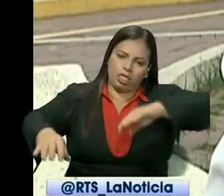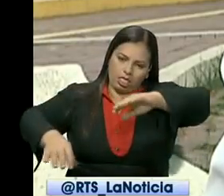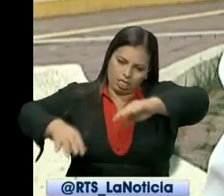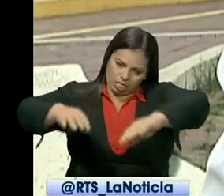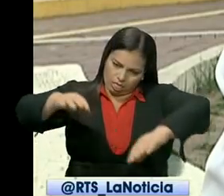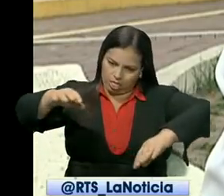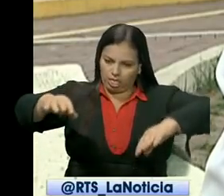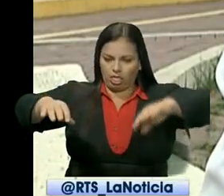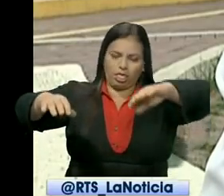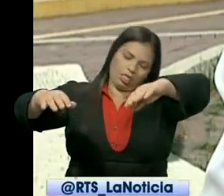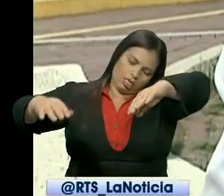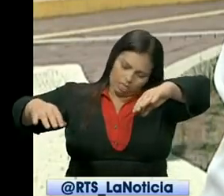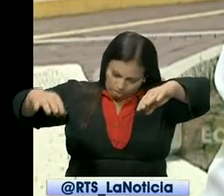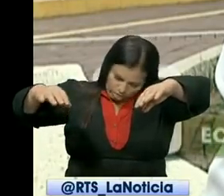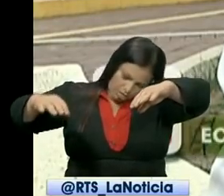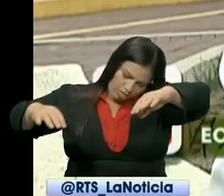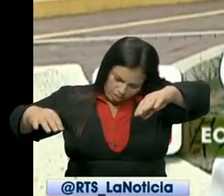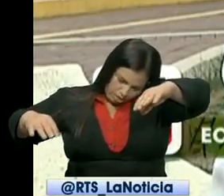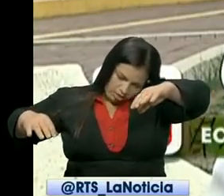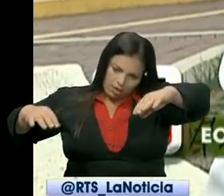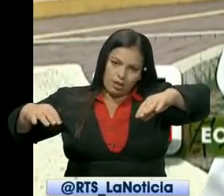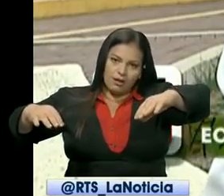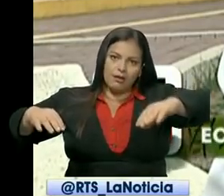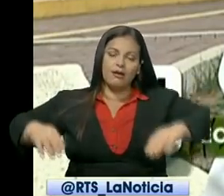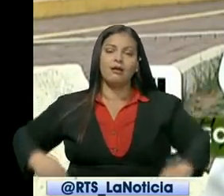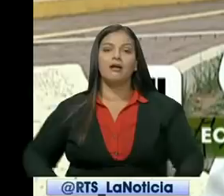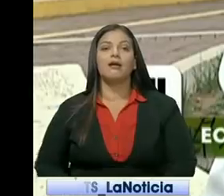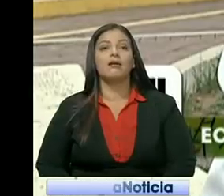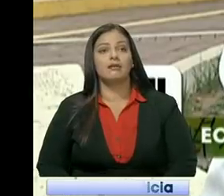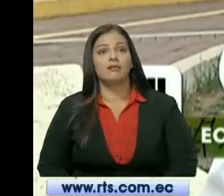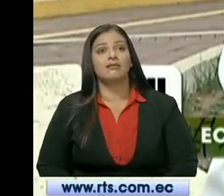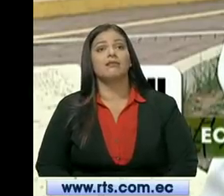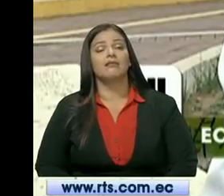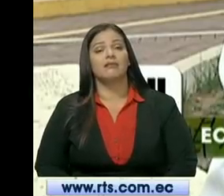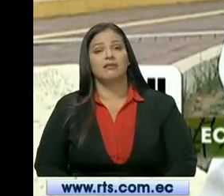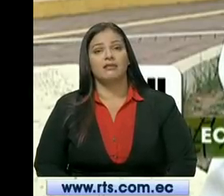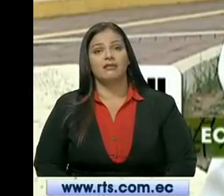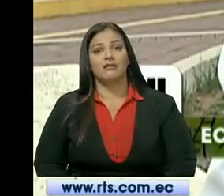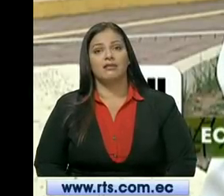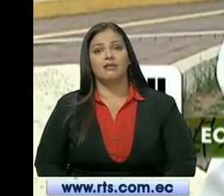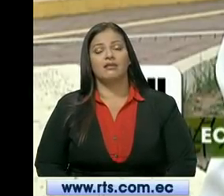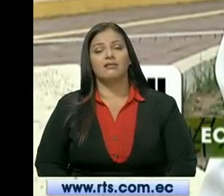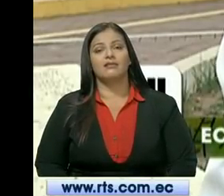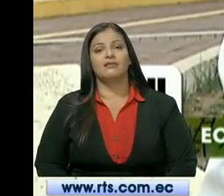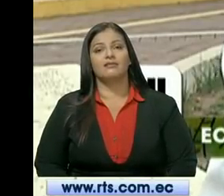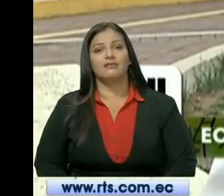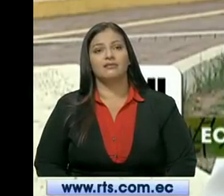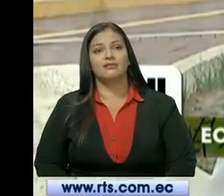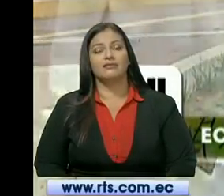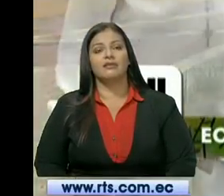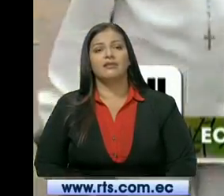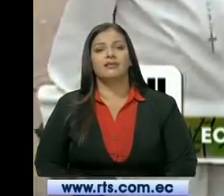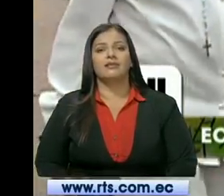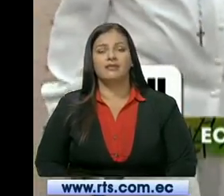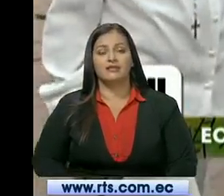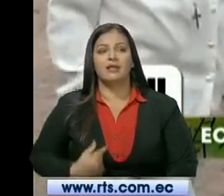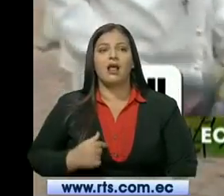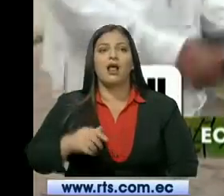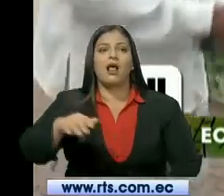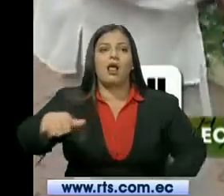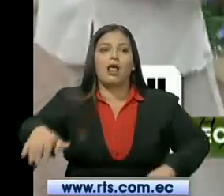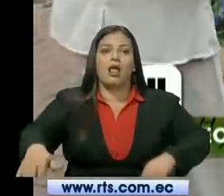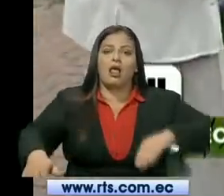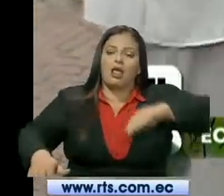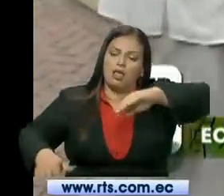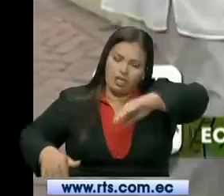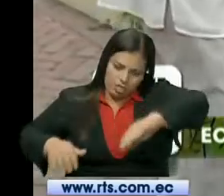No pasé más. En eso, bueno, seguí viviendo aquí. Bueno, yo viví todo el